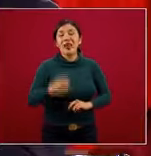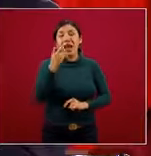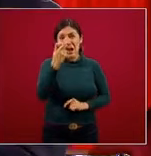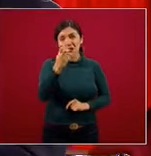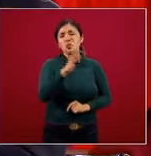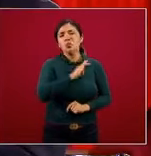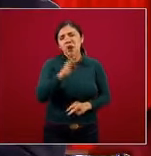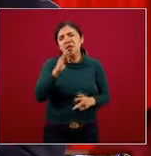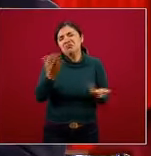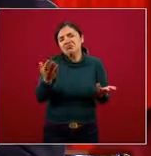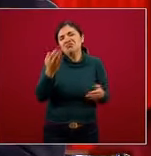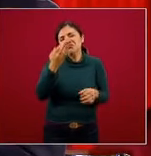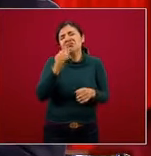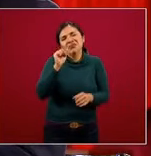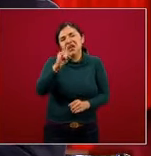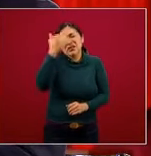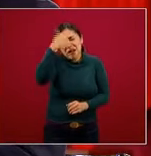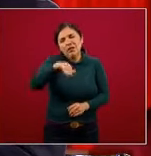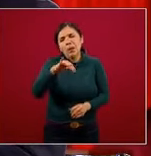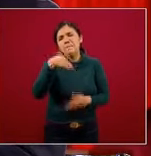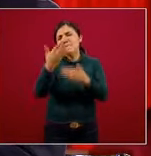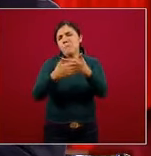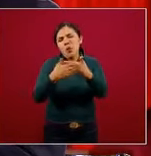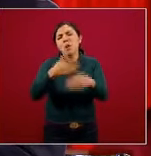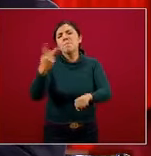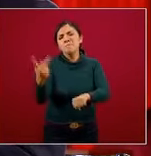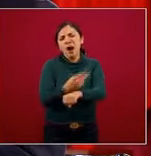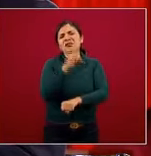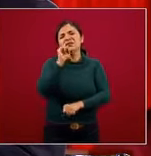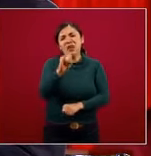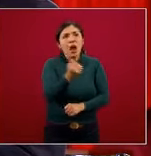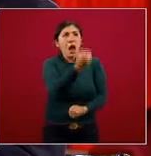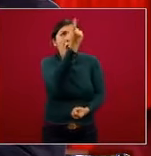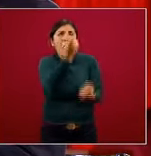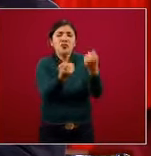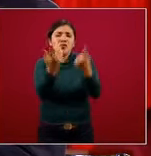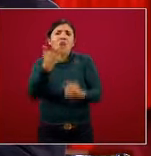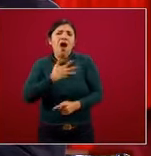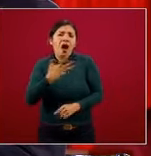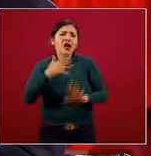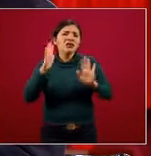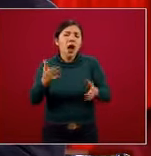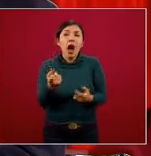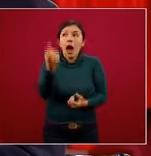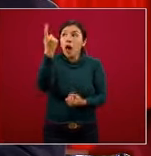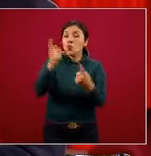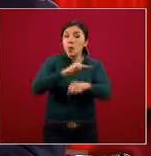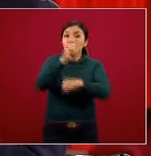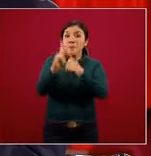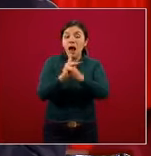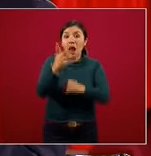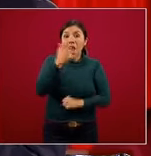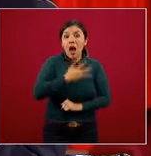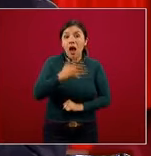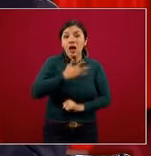puede anticipar, va a ocurrir, y de hecho es posible que ya esté ocurriendo en la medida en que algunos países